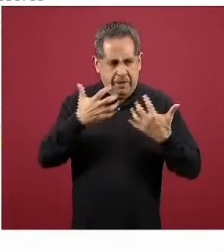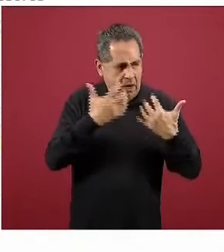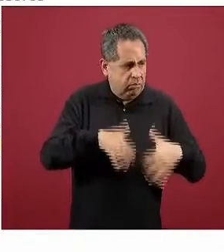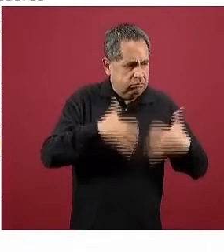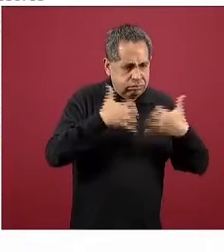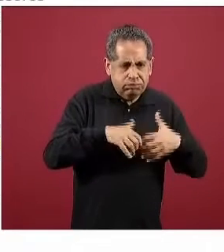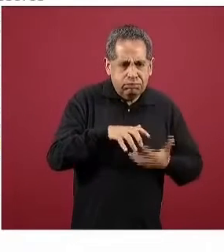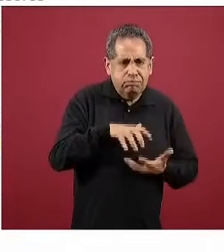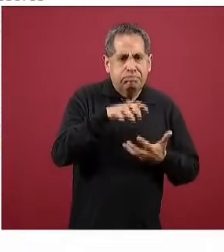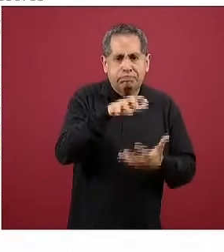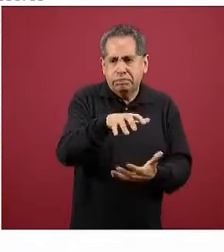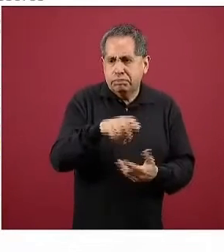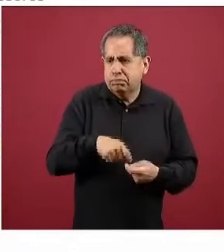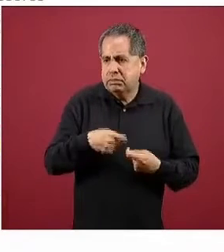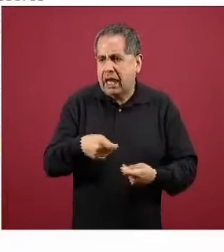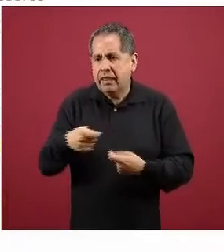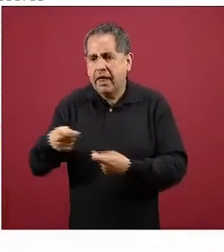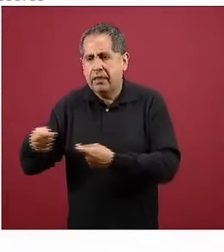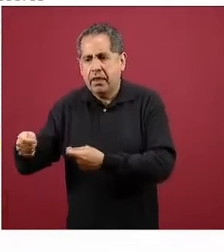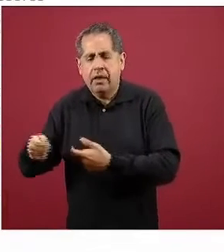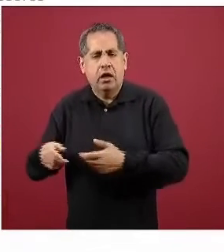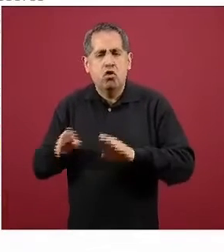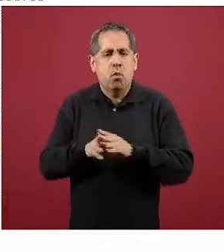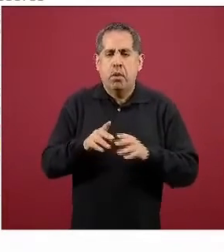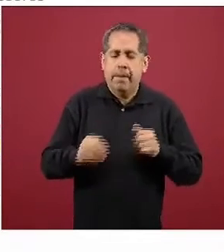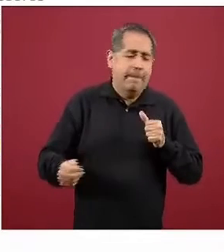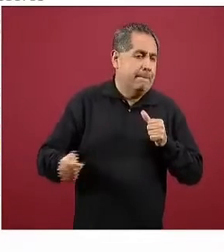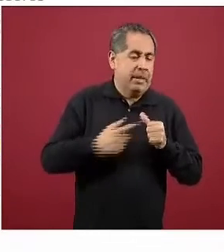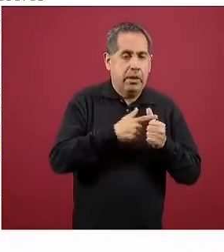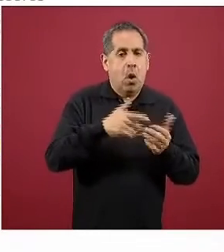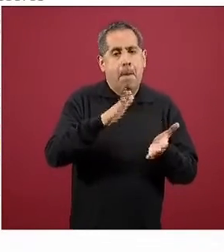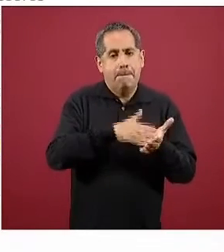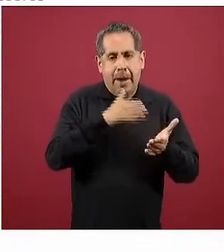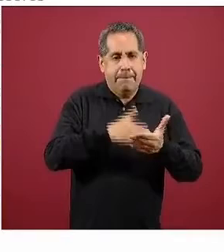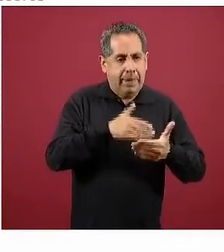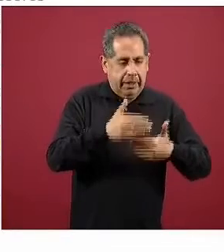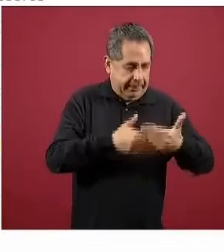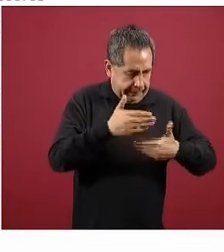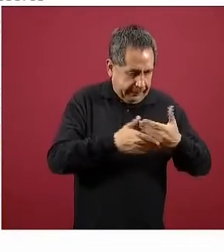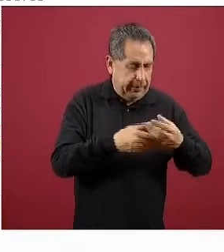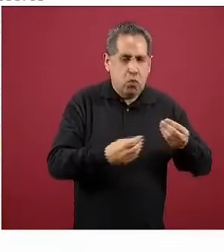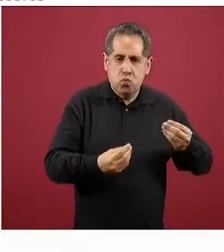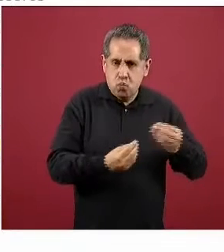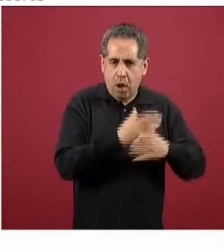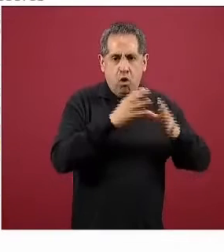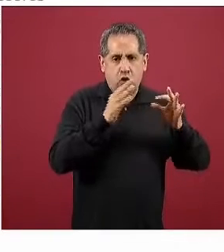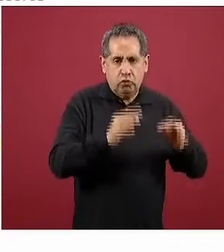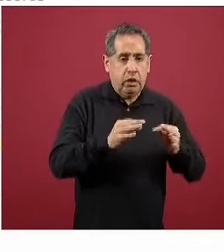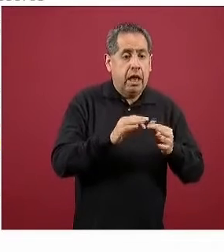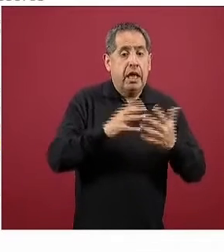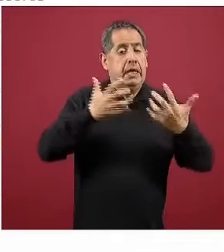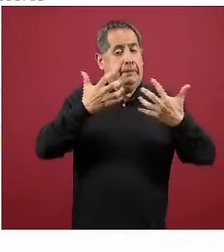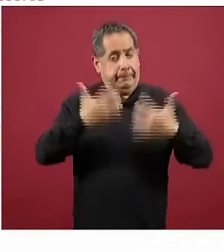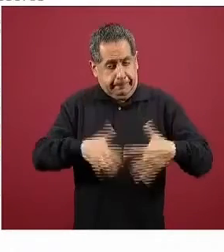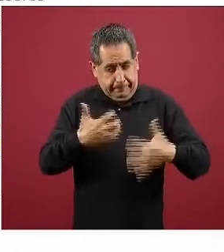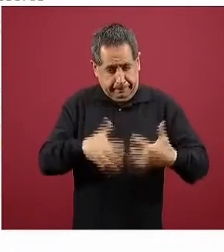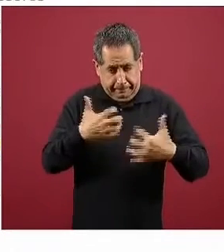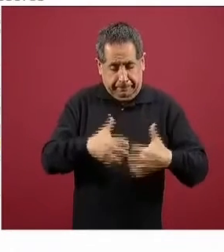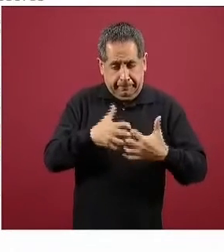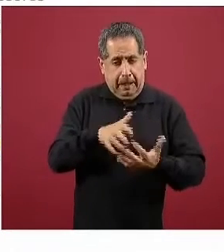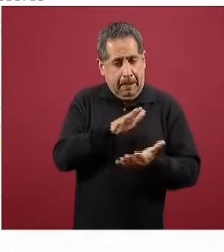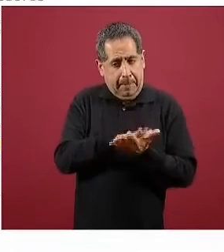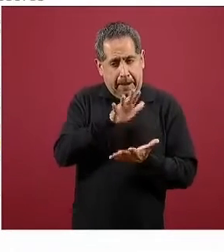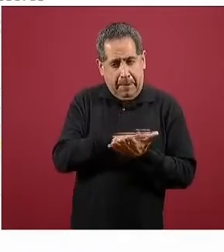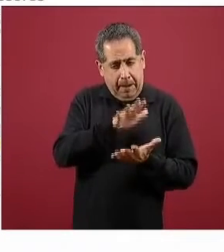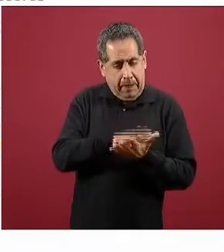productiva que se inicia primero con la elaboración del papel, después tenemos el desarrollo de los libros propiamente a